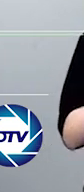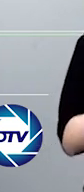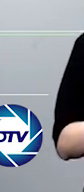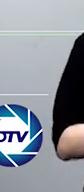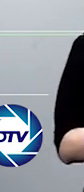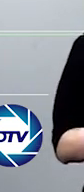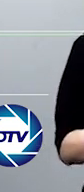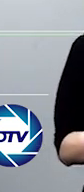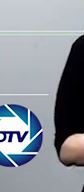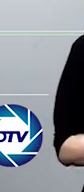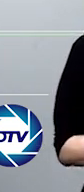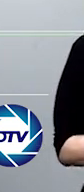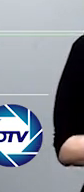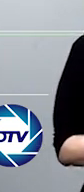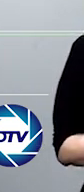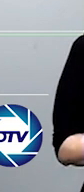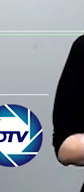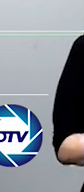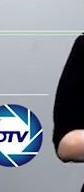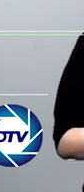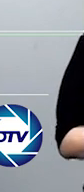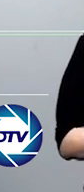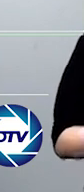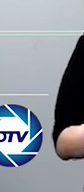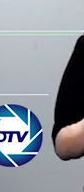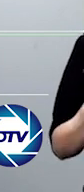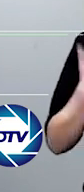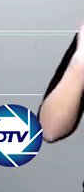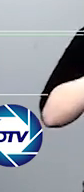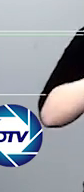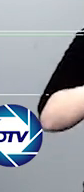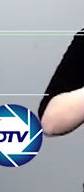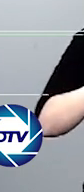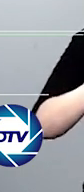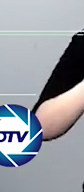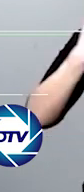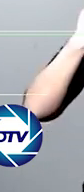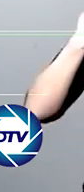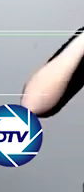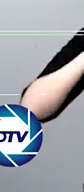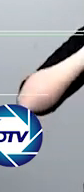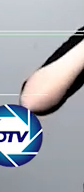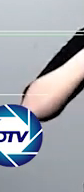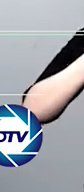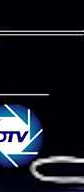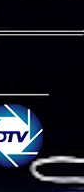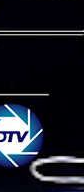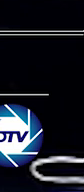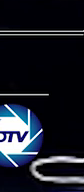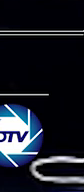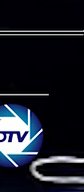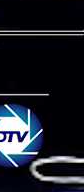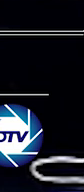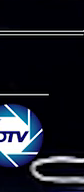Ahora mismo, pues, le puede salir con unos 700.000 euros. ¿Qué ha hecho el Ayuntamiento de Gandía presidido hoy en día por el socialista que